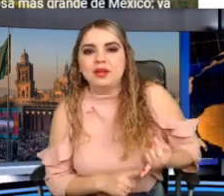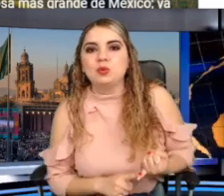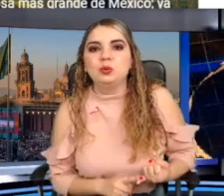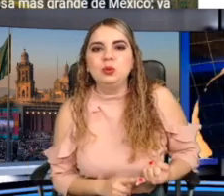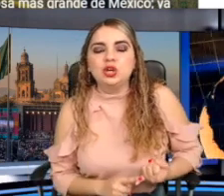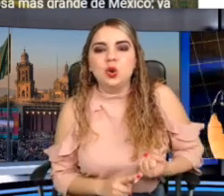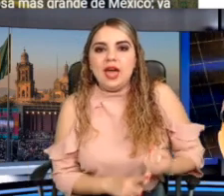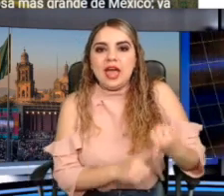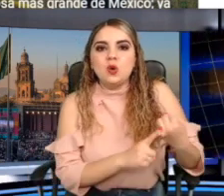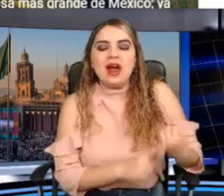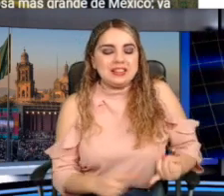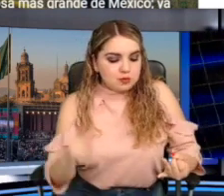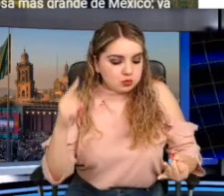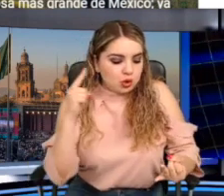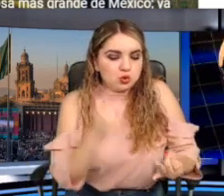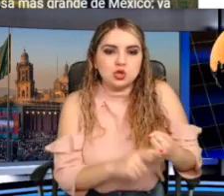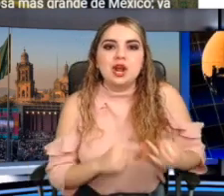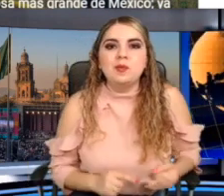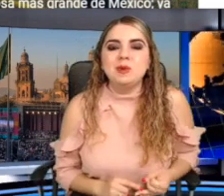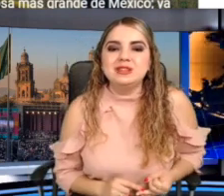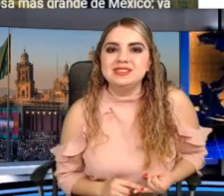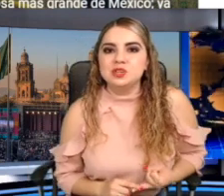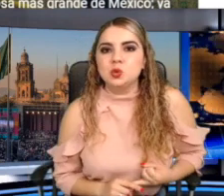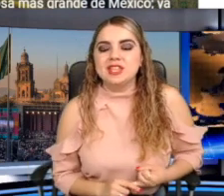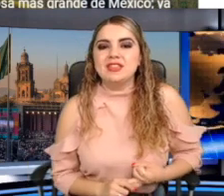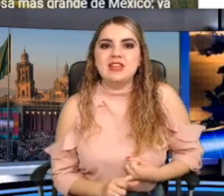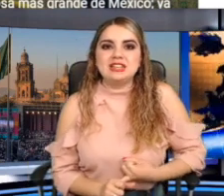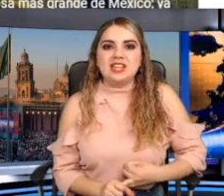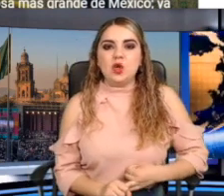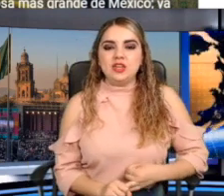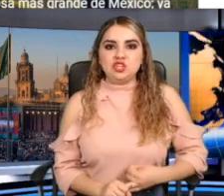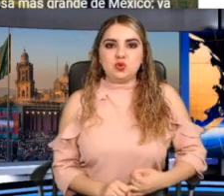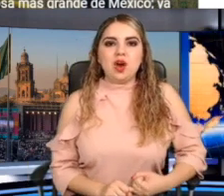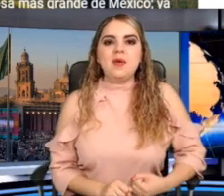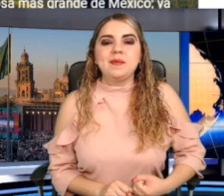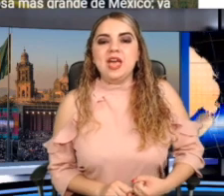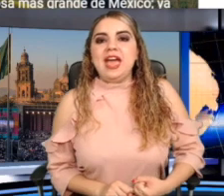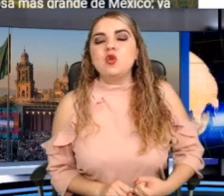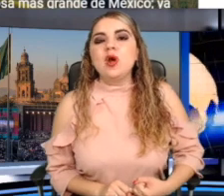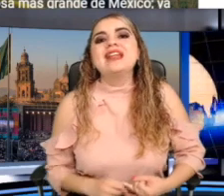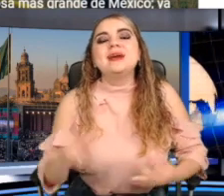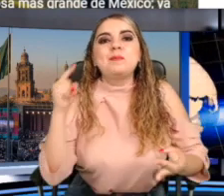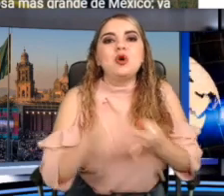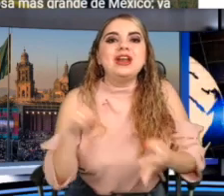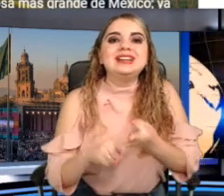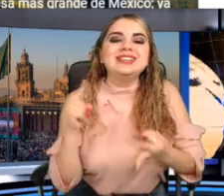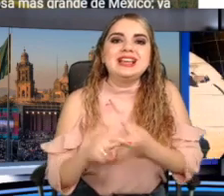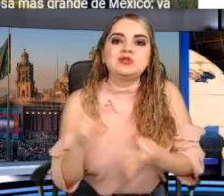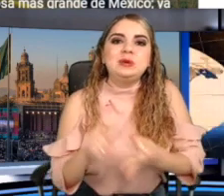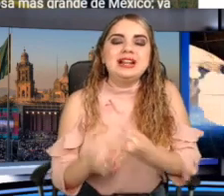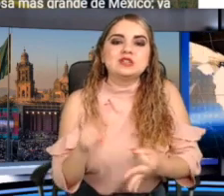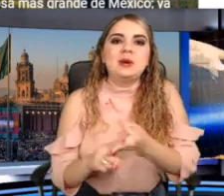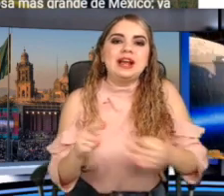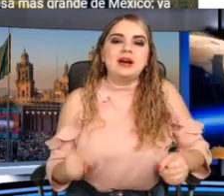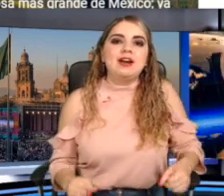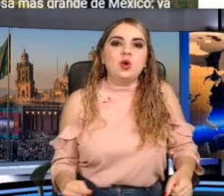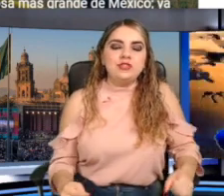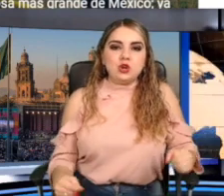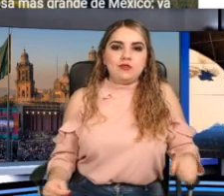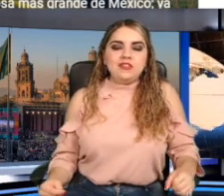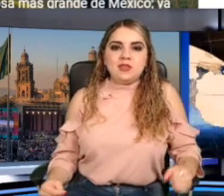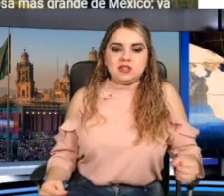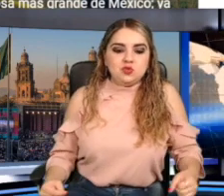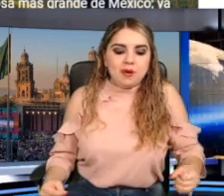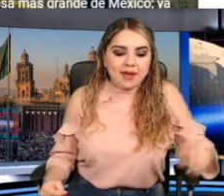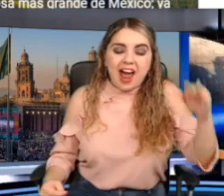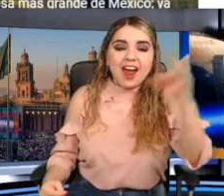en alambrado público, en lugar de solucionar problemas de inseguridad en el estado de Chihuahua, en lugar de ponerse las pilas para acabar con